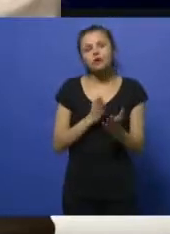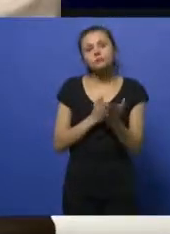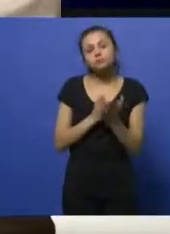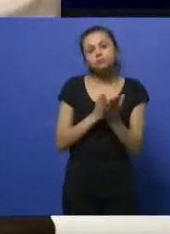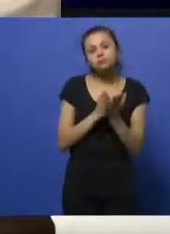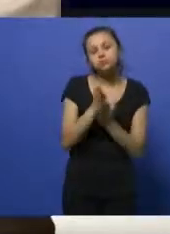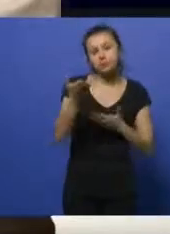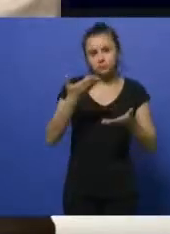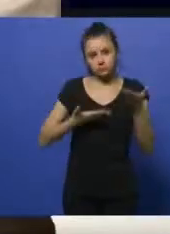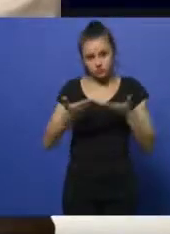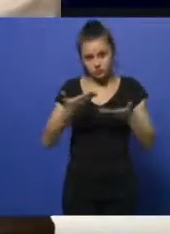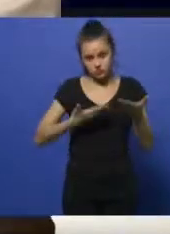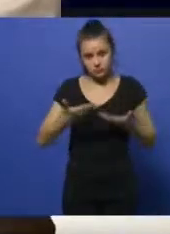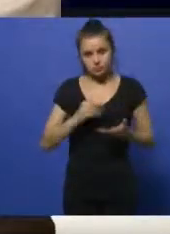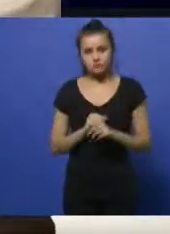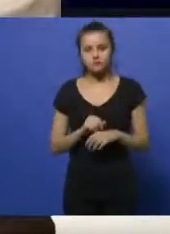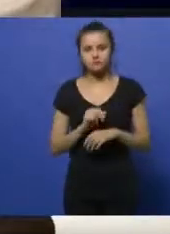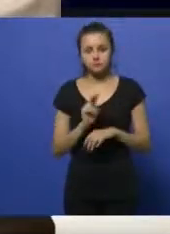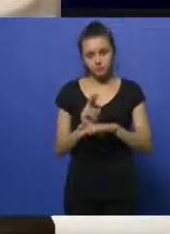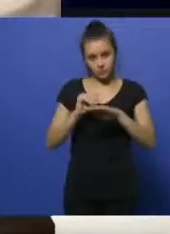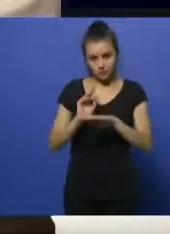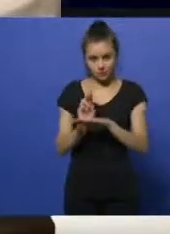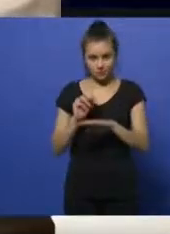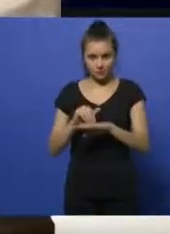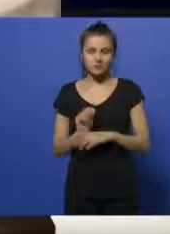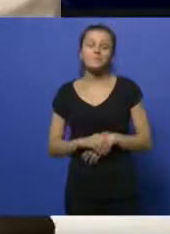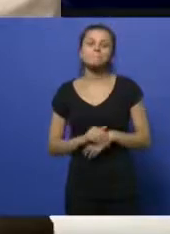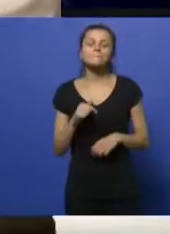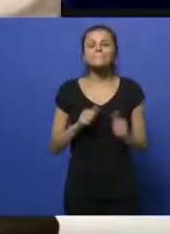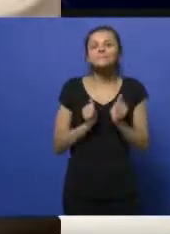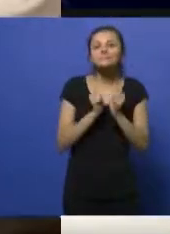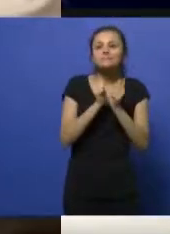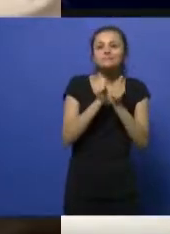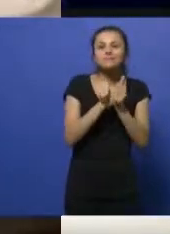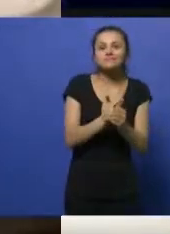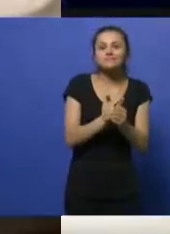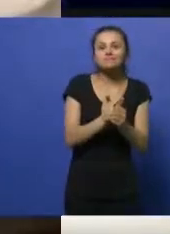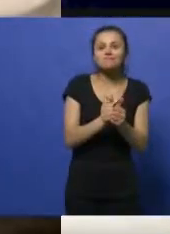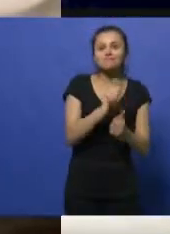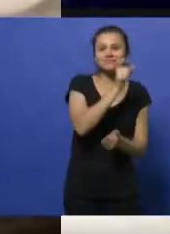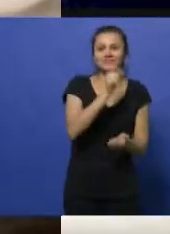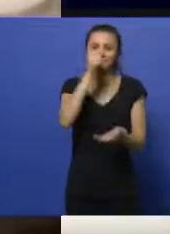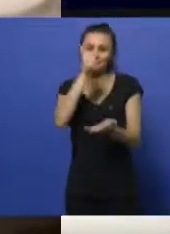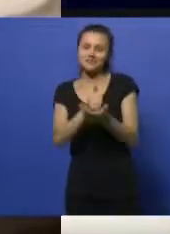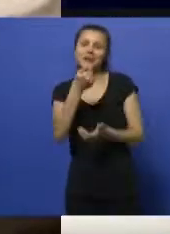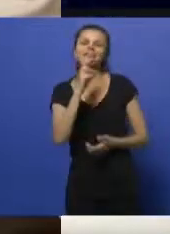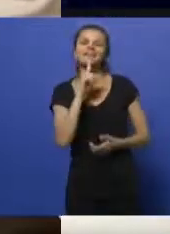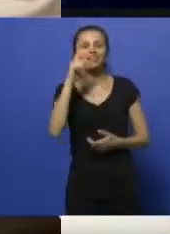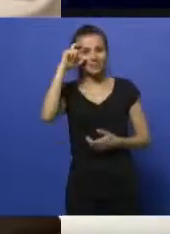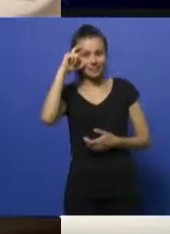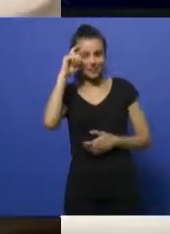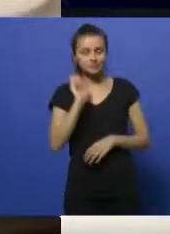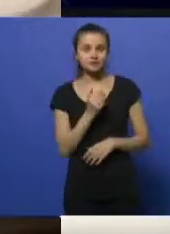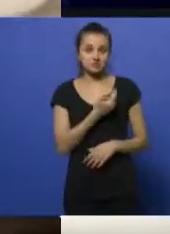servicio en el interior de la provincia. Bueno, estamos acompañados de representantes de ATE. A